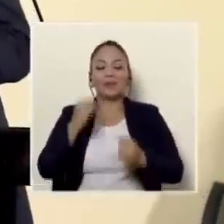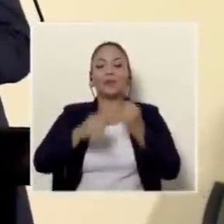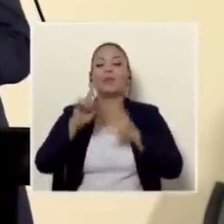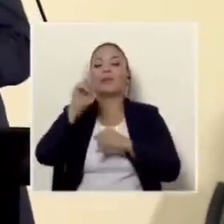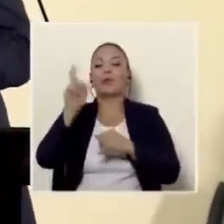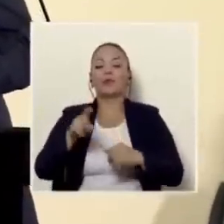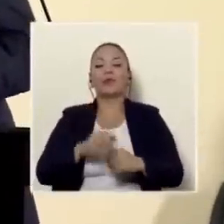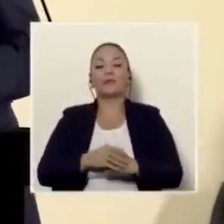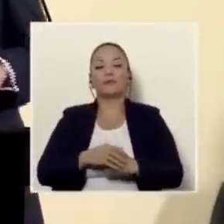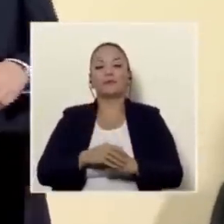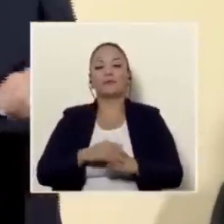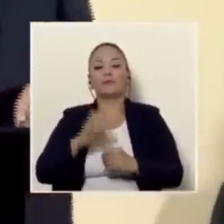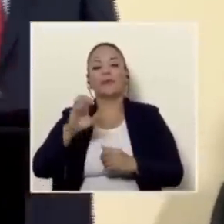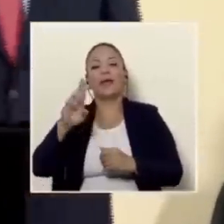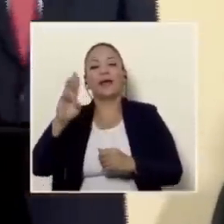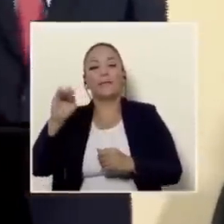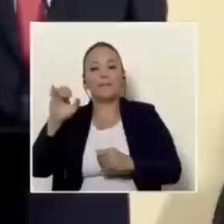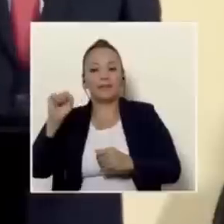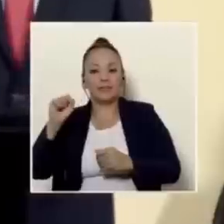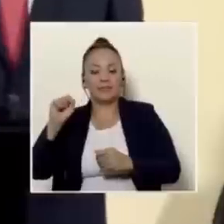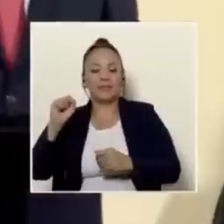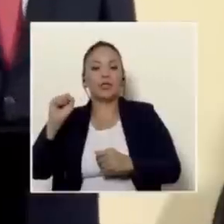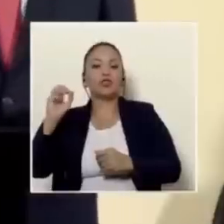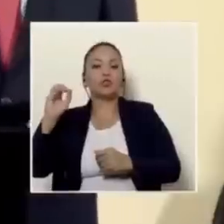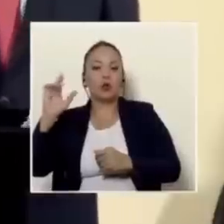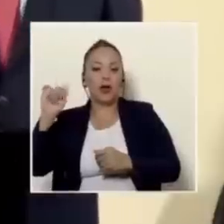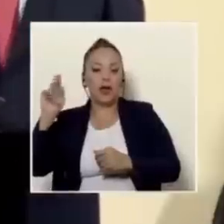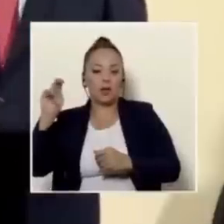Ok, la última consulta sería de Hermes Solano, del Observador.